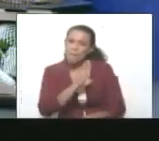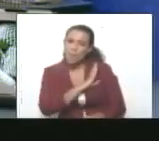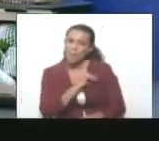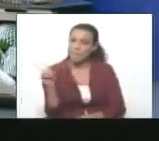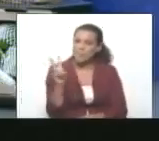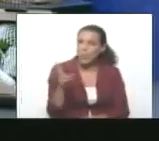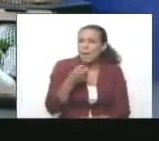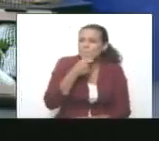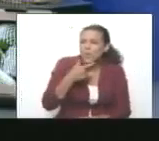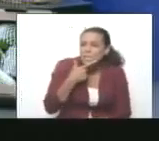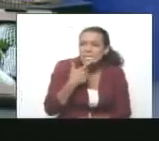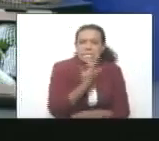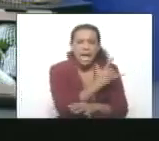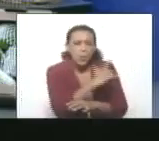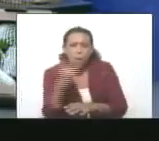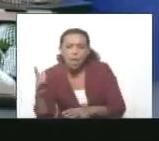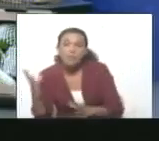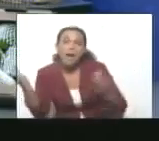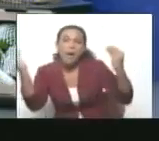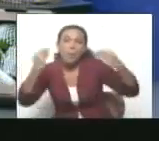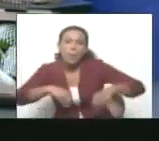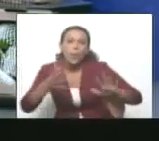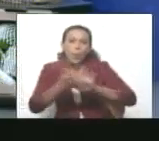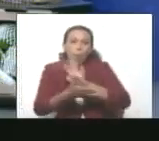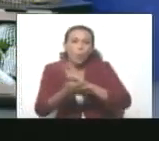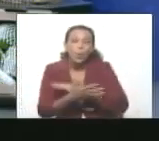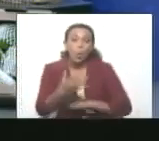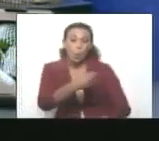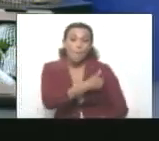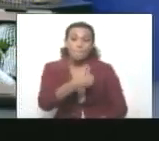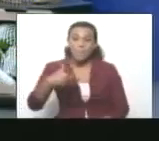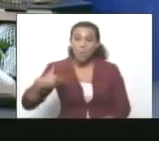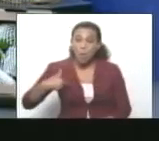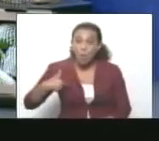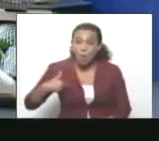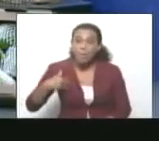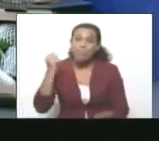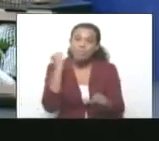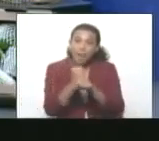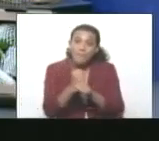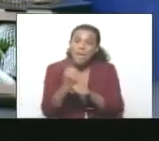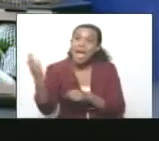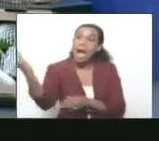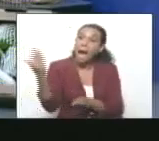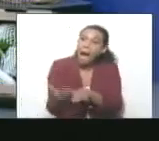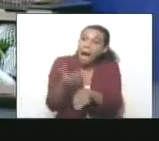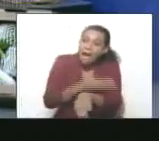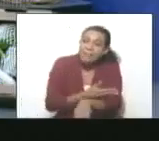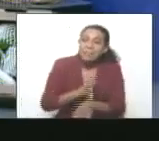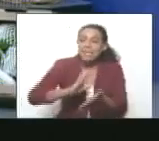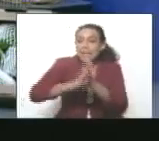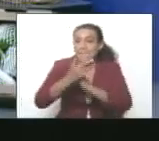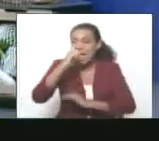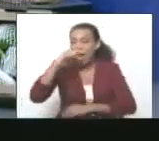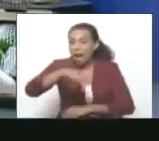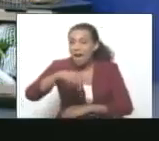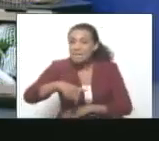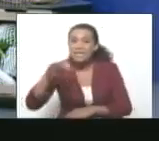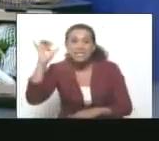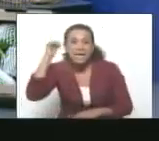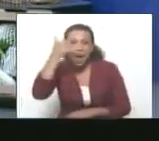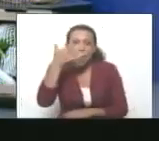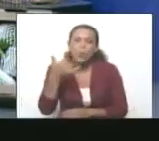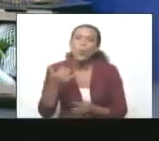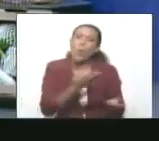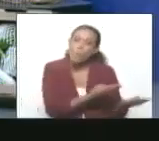la belleza, y bueno, hay un acuerdo con Polonia y estamos trabajando ya para ver si antes que termine el año, Yaracuy también